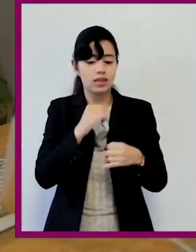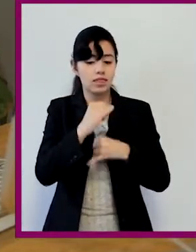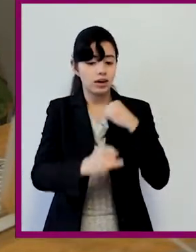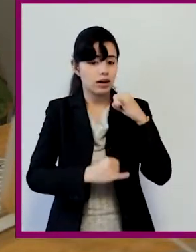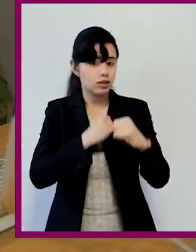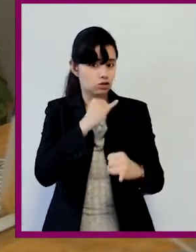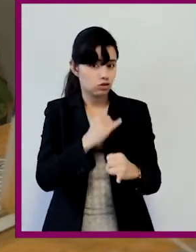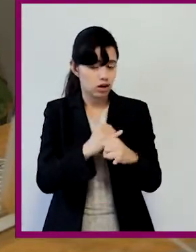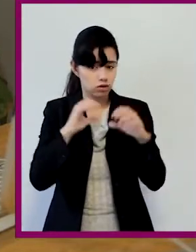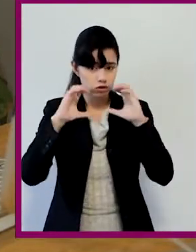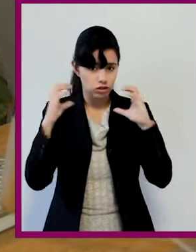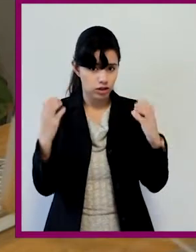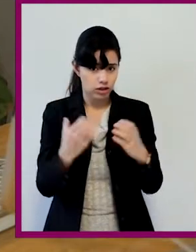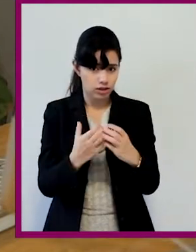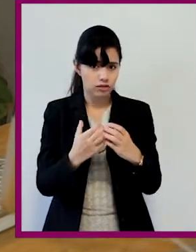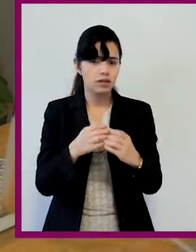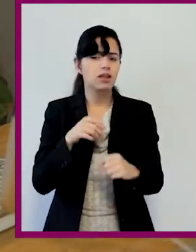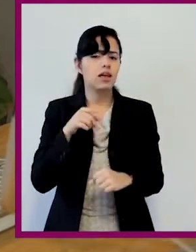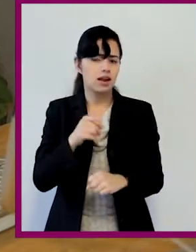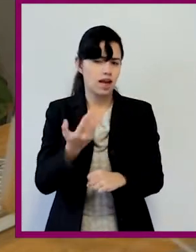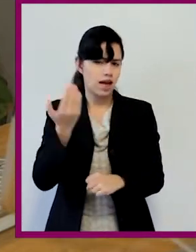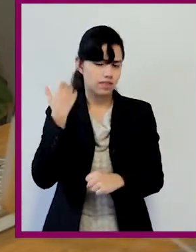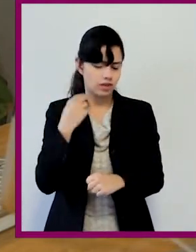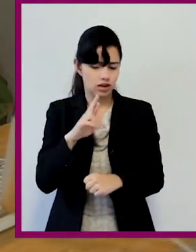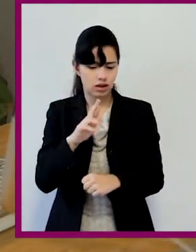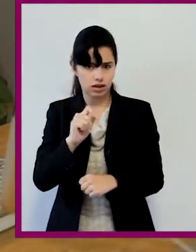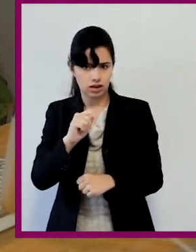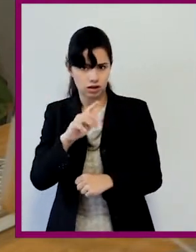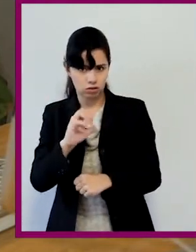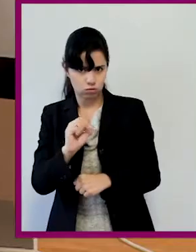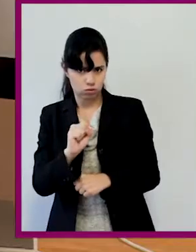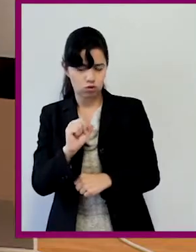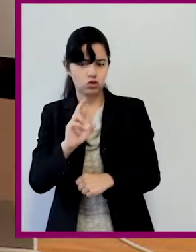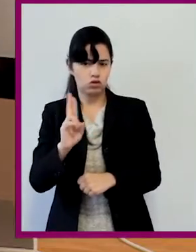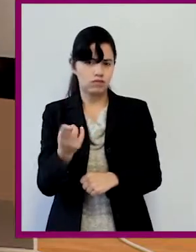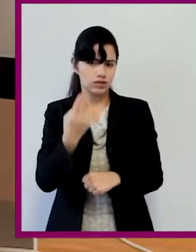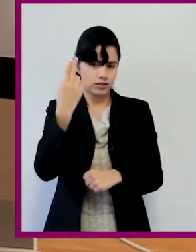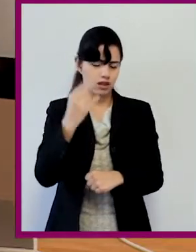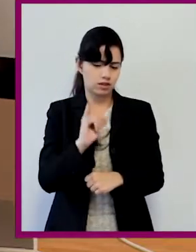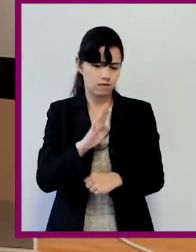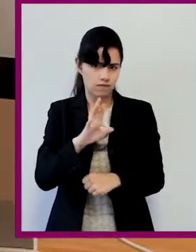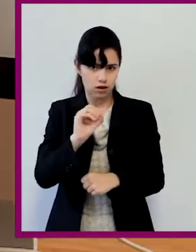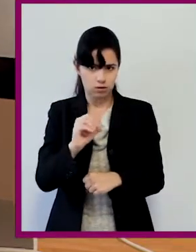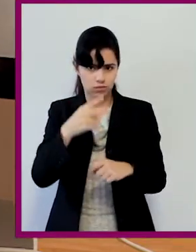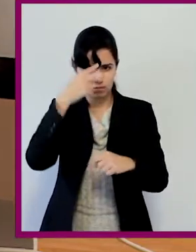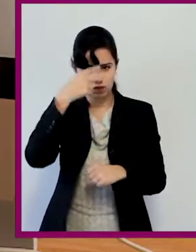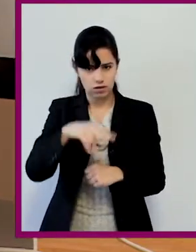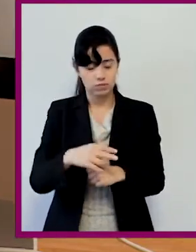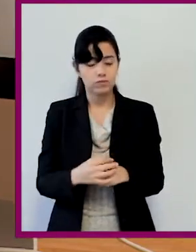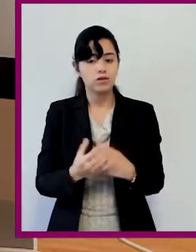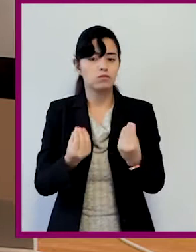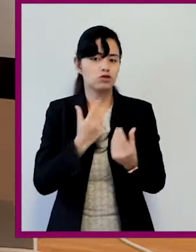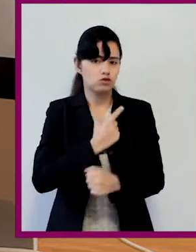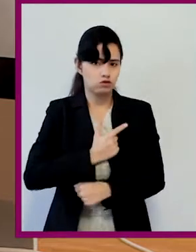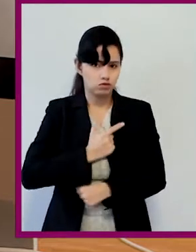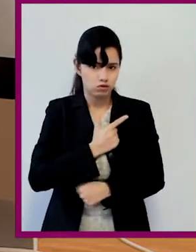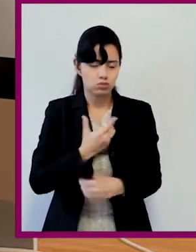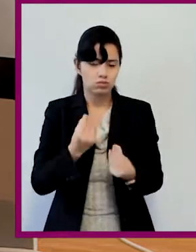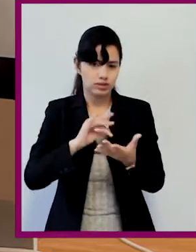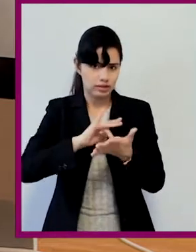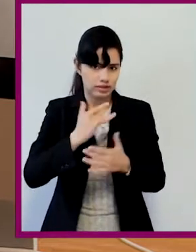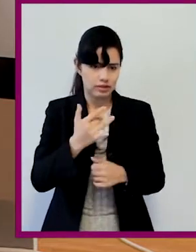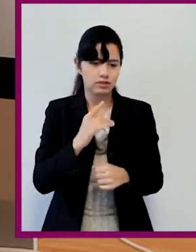ex rector de la Universidad Iberoamericana de México. Mucho gusto y muchas gracias por aceptar la entrevista con